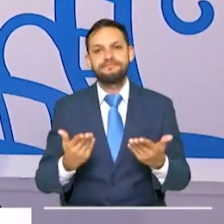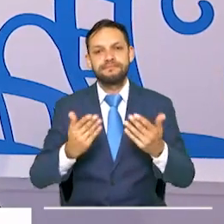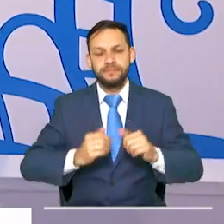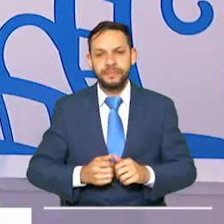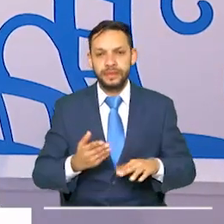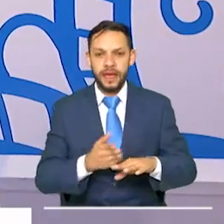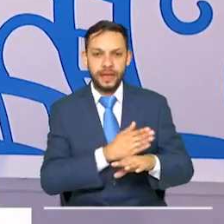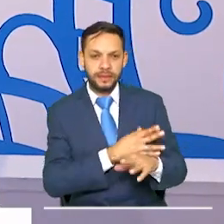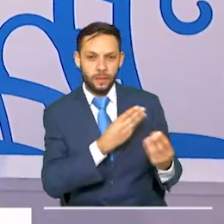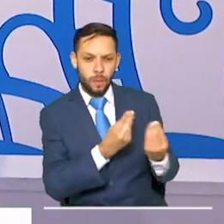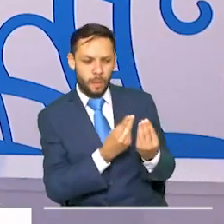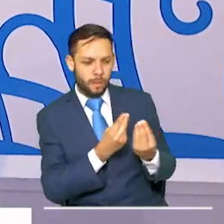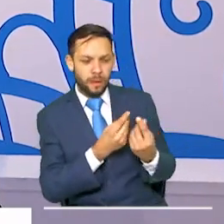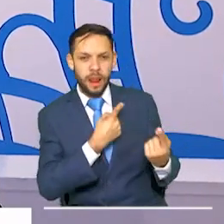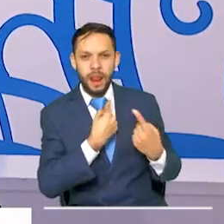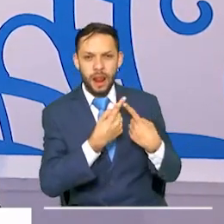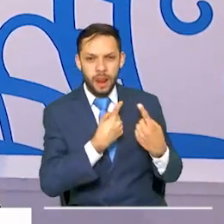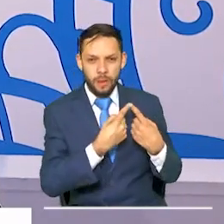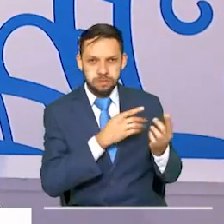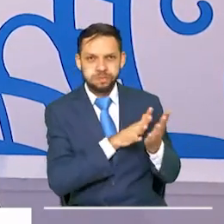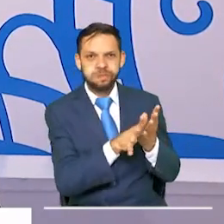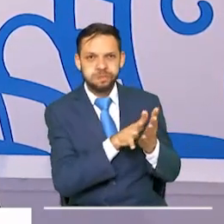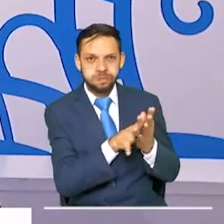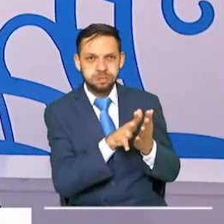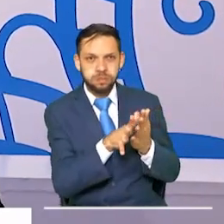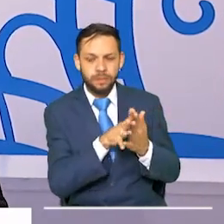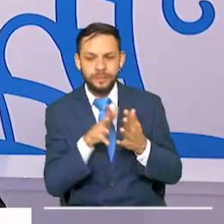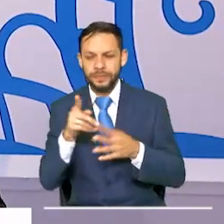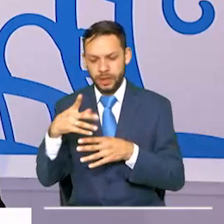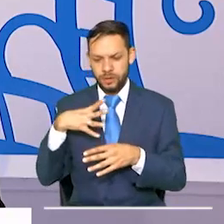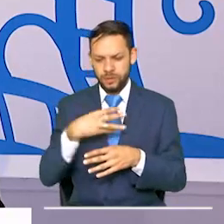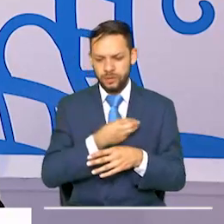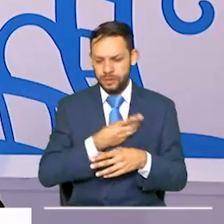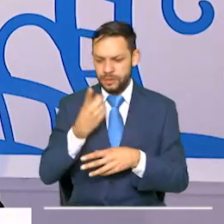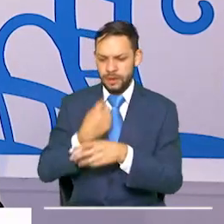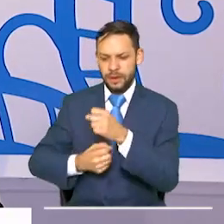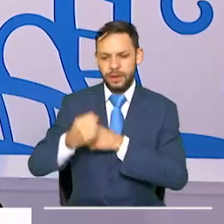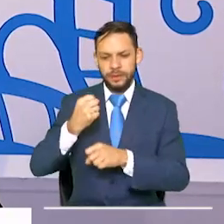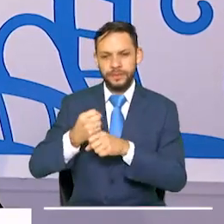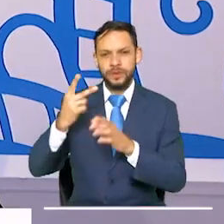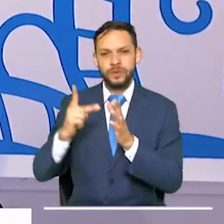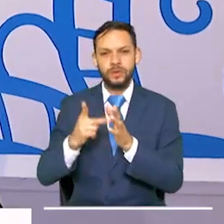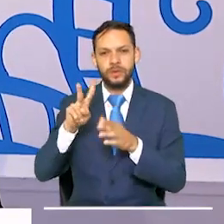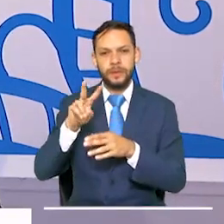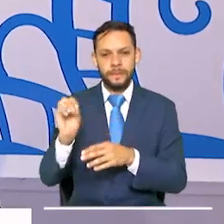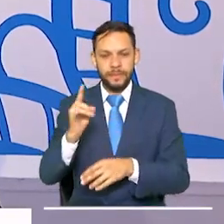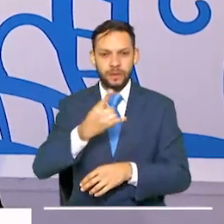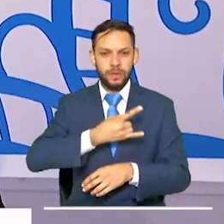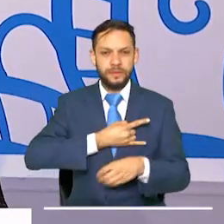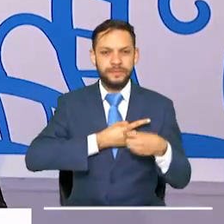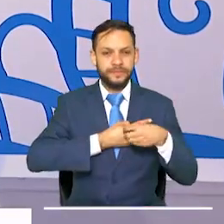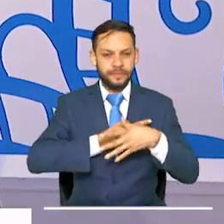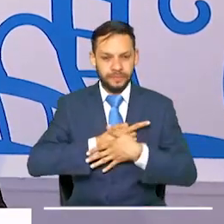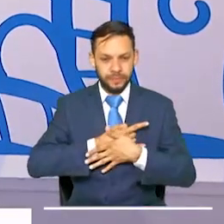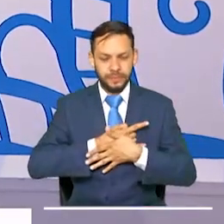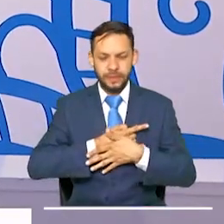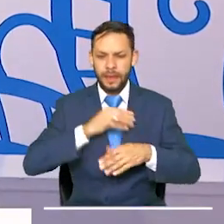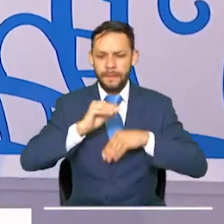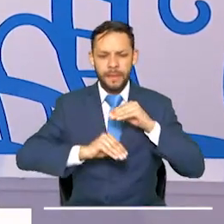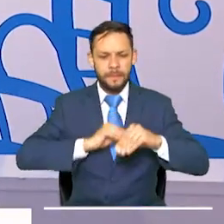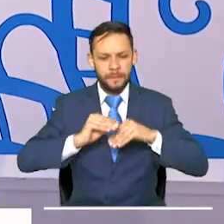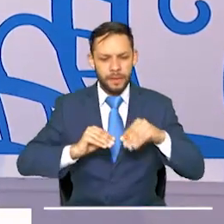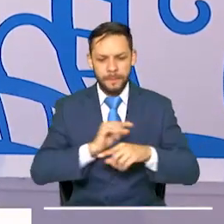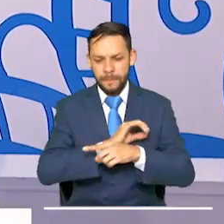el compañero Otoniel, en el año 2020, la Universidad de Caldas, en asocio con la empresa